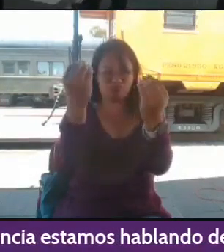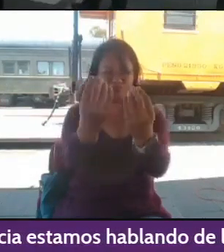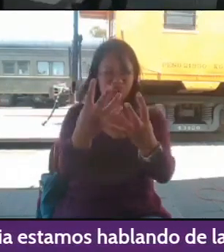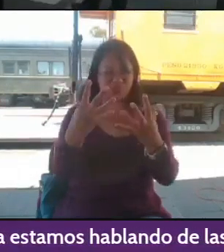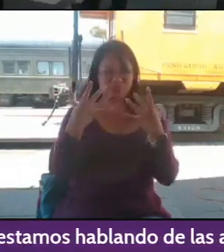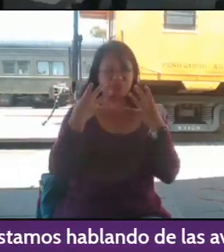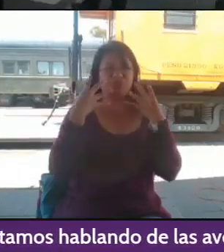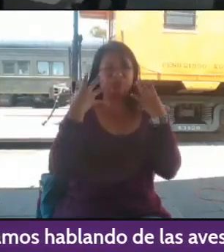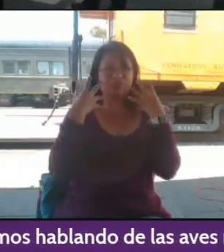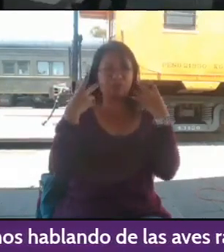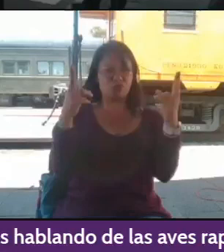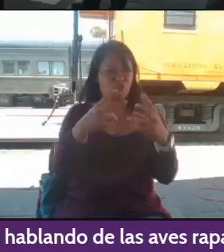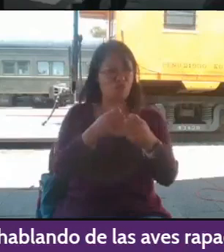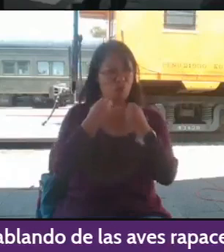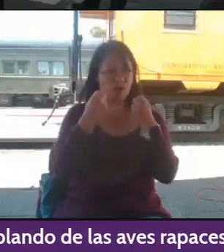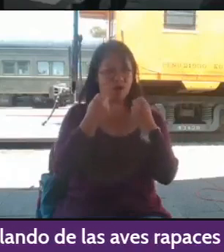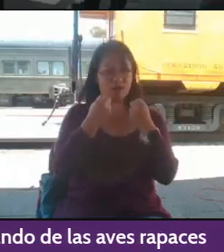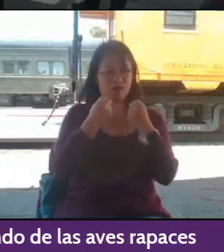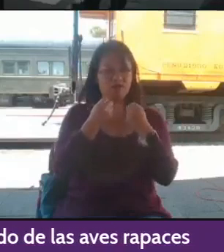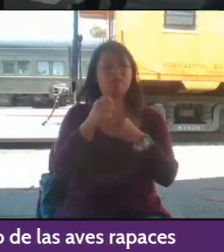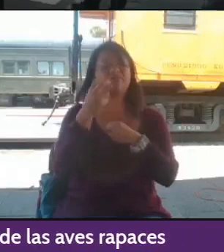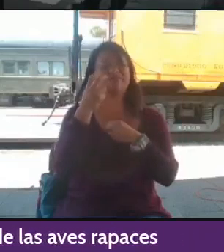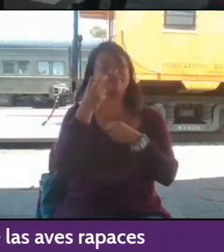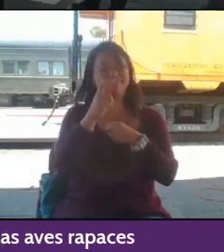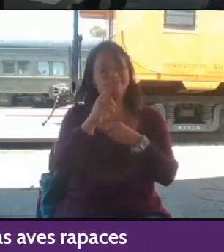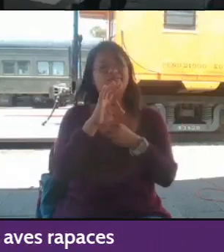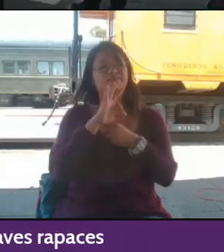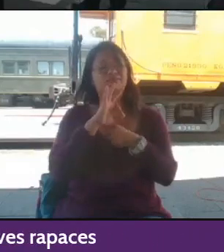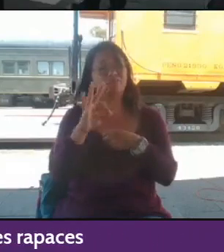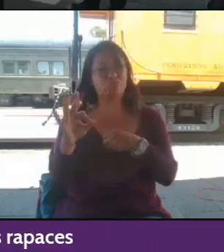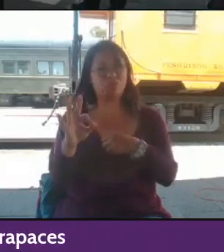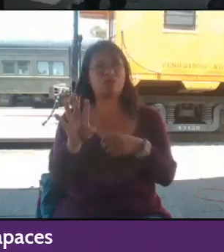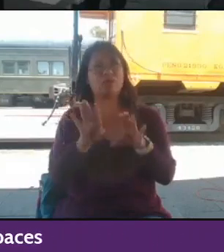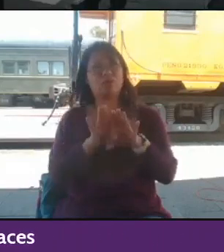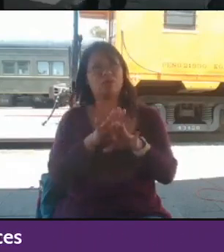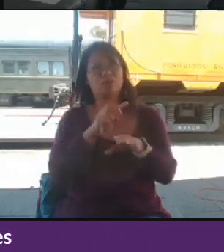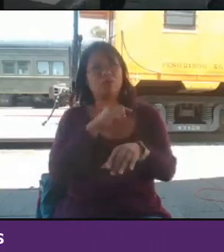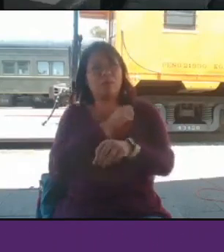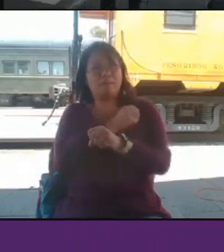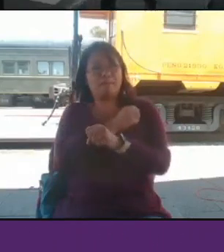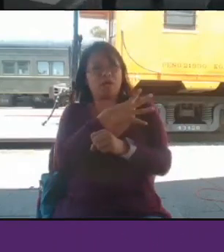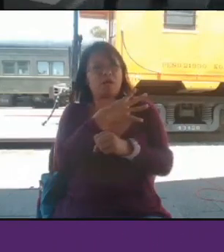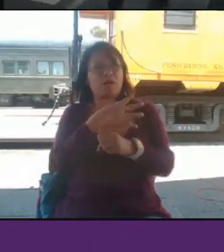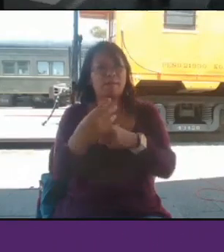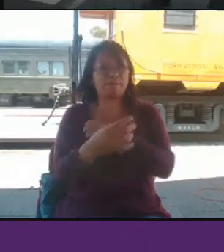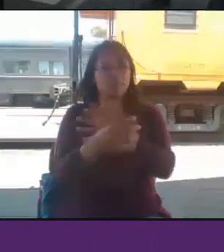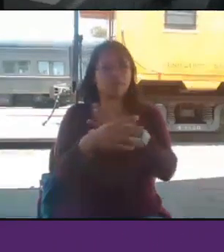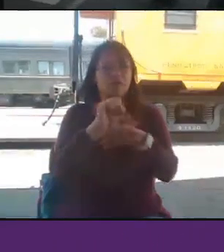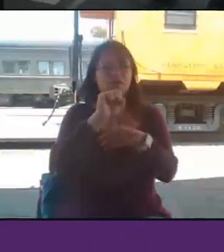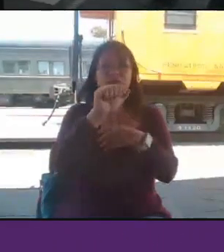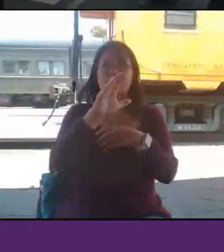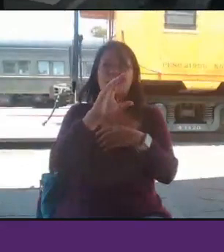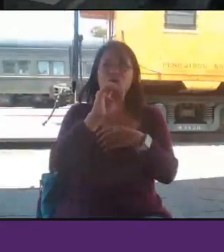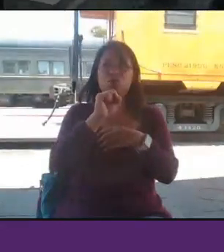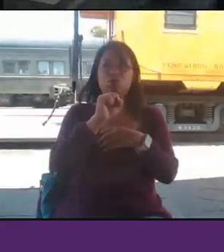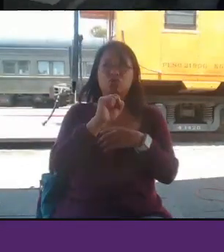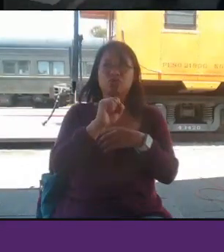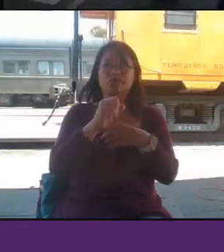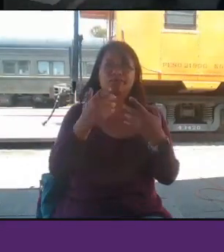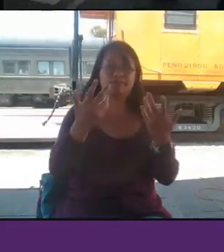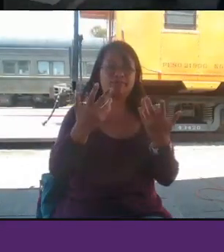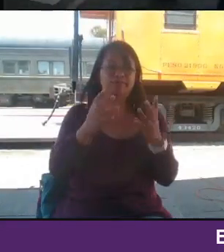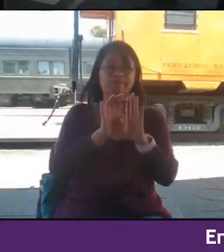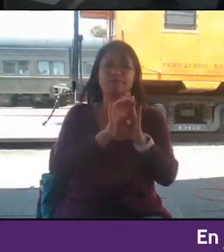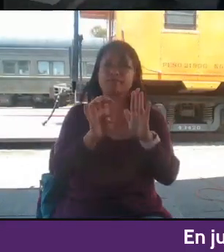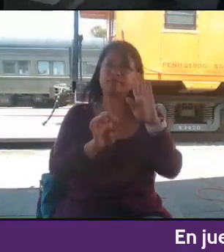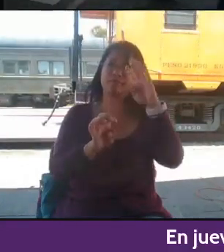eso podría provocar que se reventan algunos de los sacos aéreos. ¿Qué hacen en muchas de las aves? A ver. Sí, ahorita